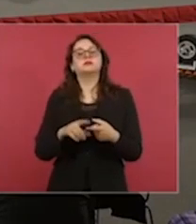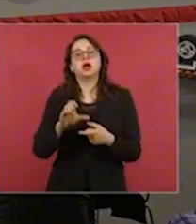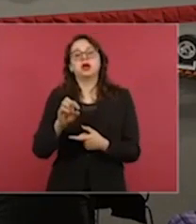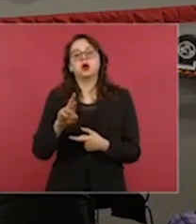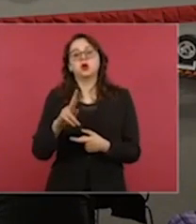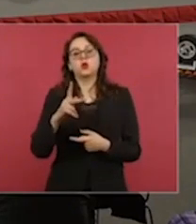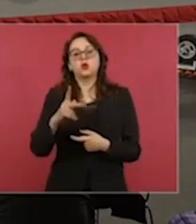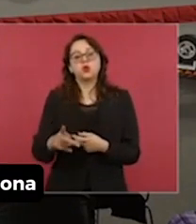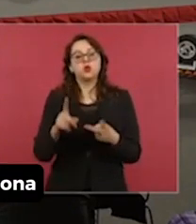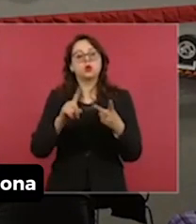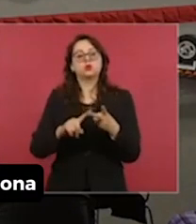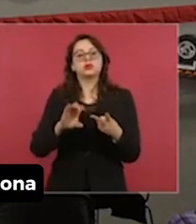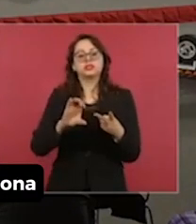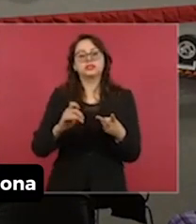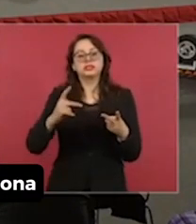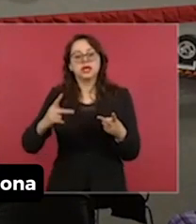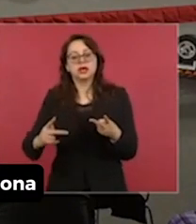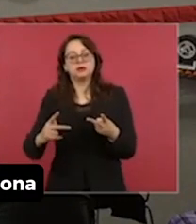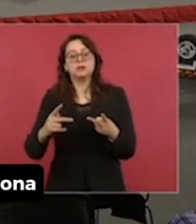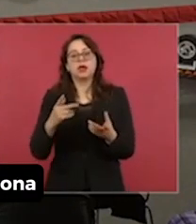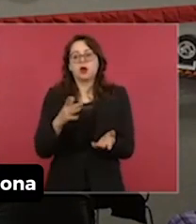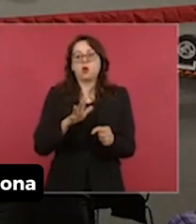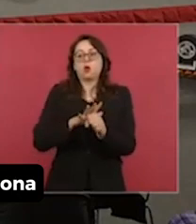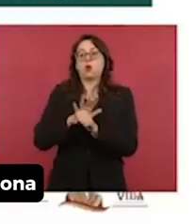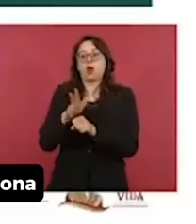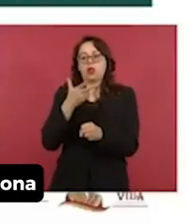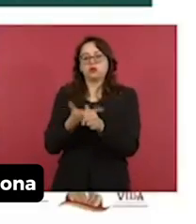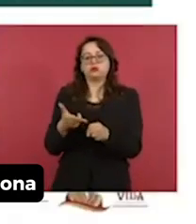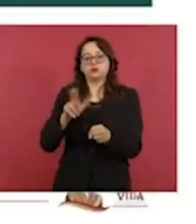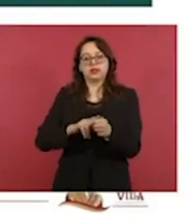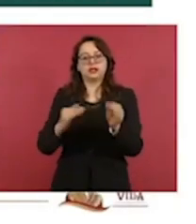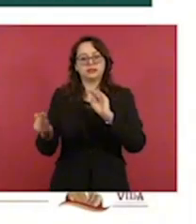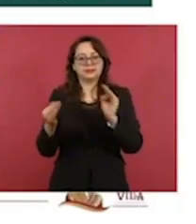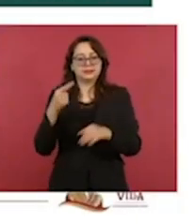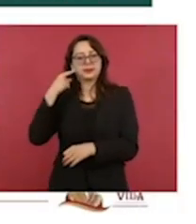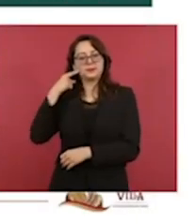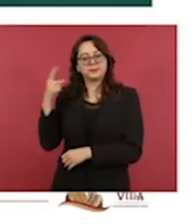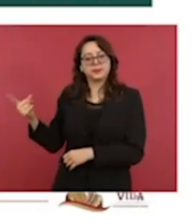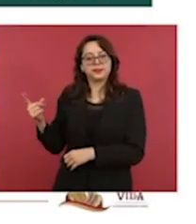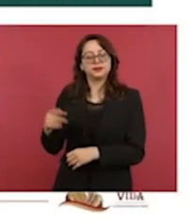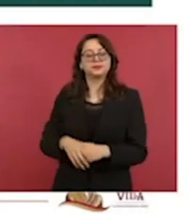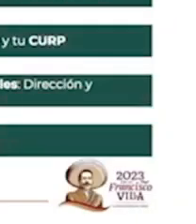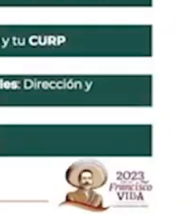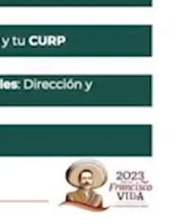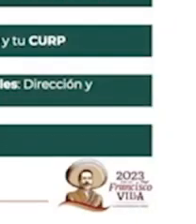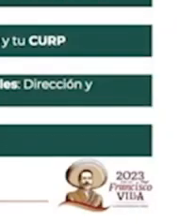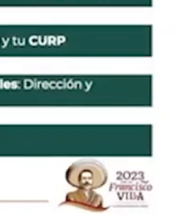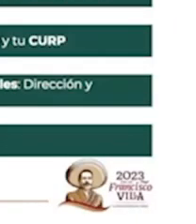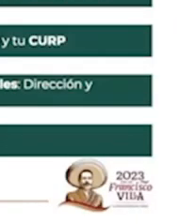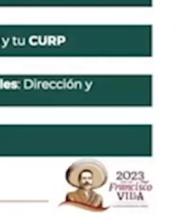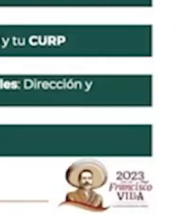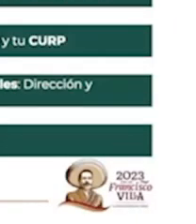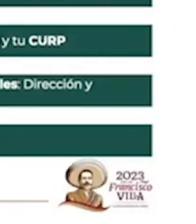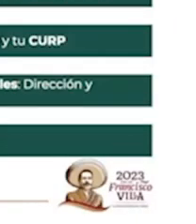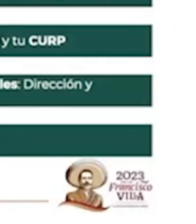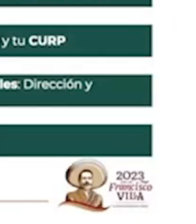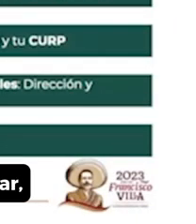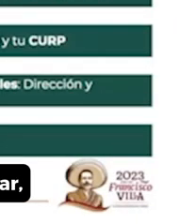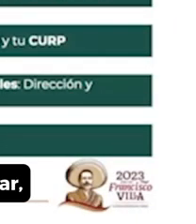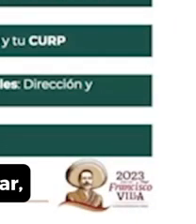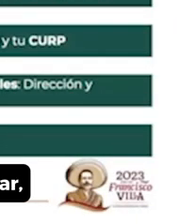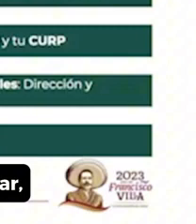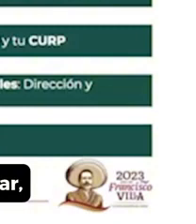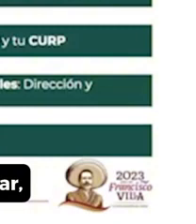Postal, para poderlo referir a la unidad en donde estará yendo a la persona sus consultas, y lo más importante, el establecimiento